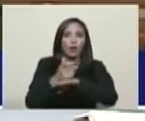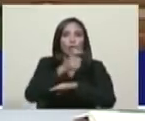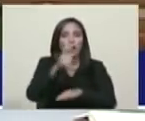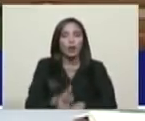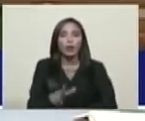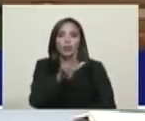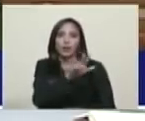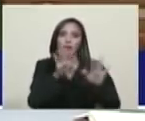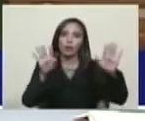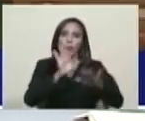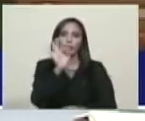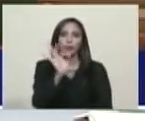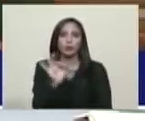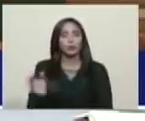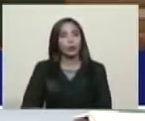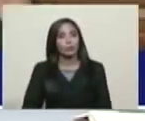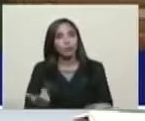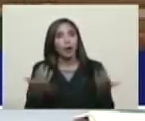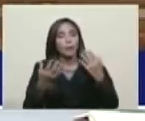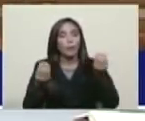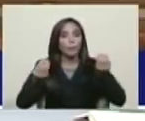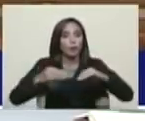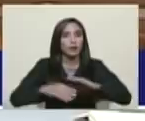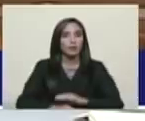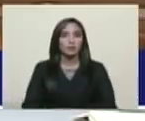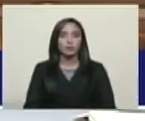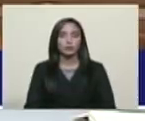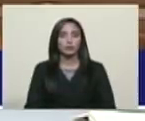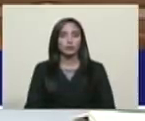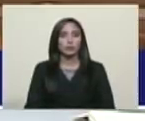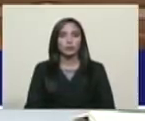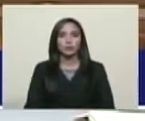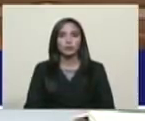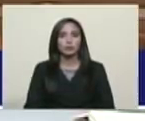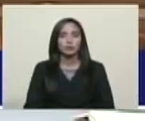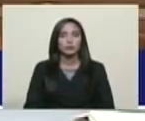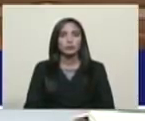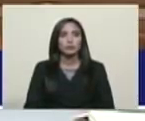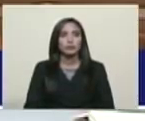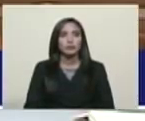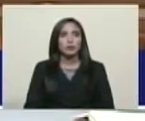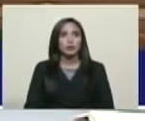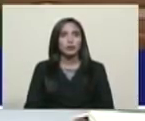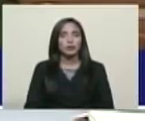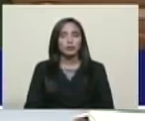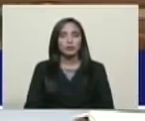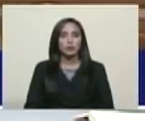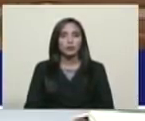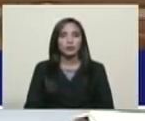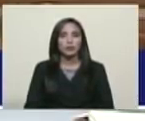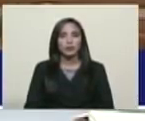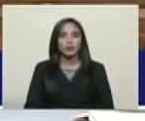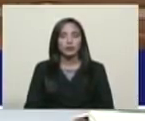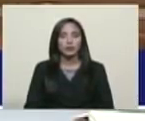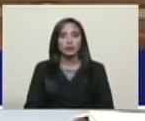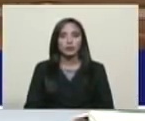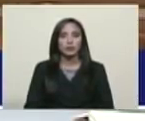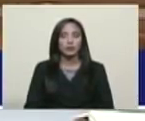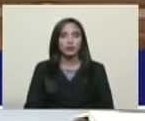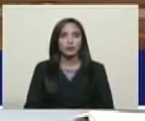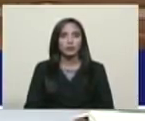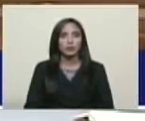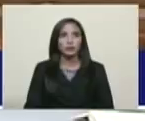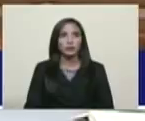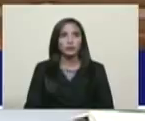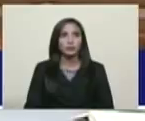al 39%. Guárico tiene que dar mucho más. Querido gobernador José Vázquez, Guárico puede dar mucho más. Si Guárico sube